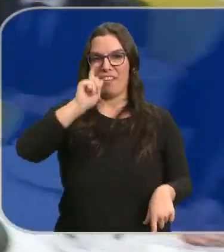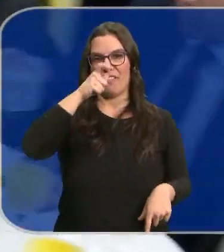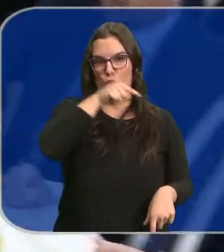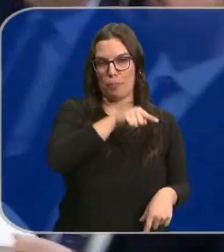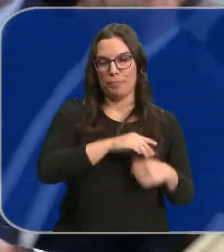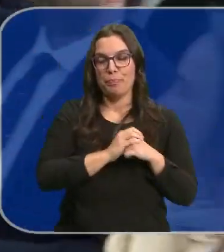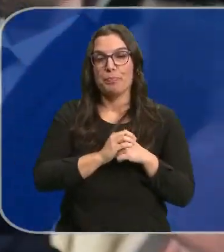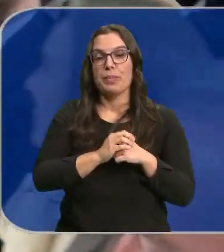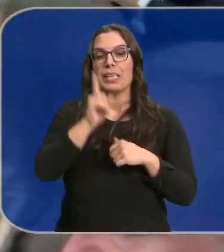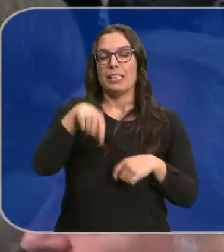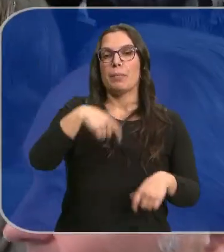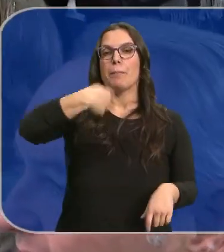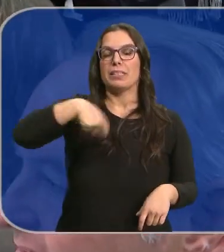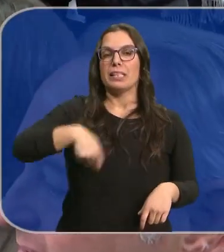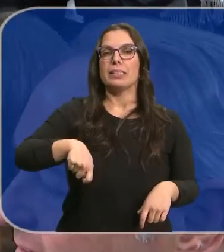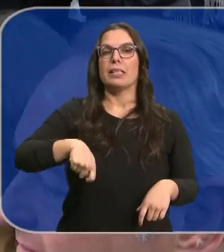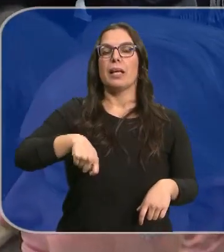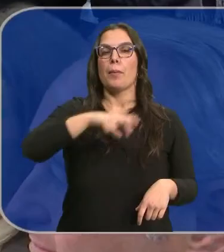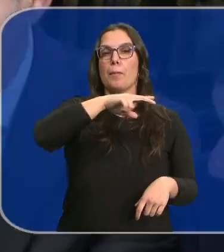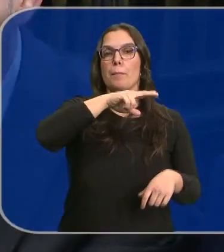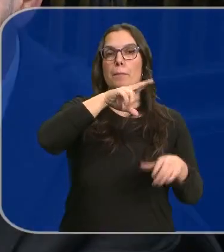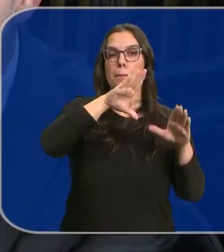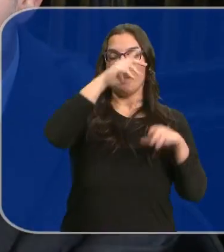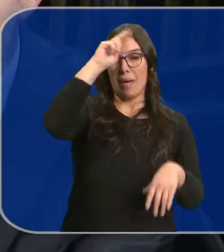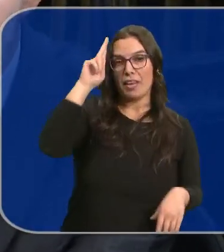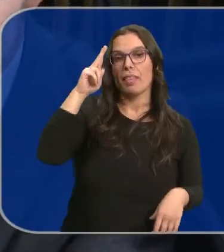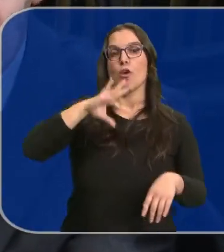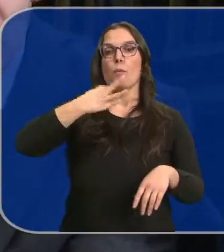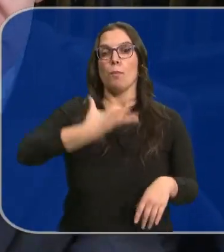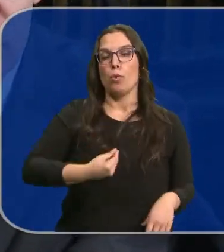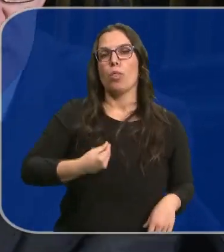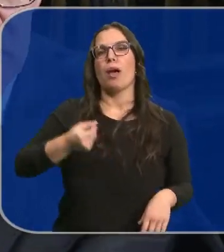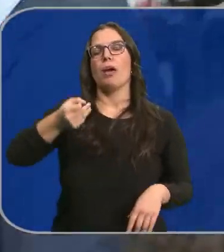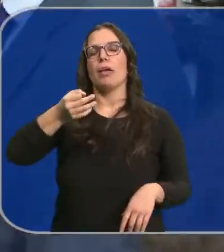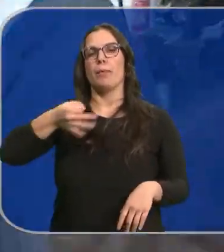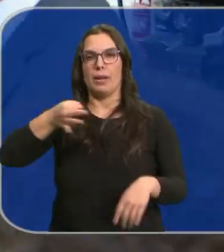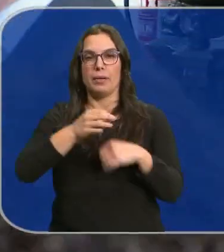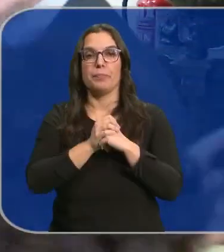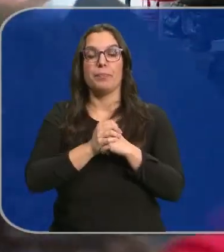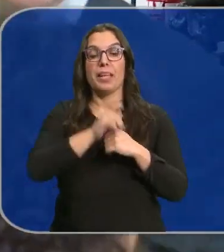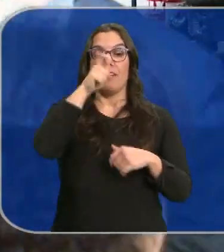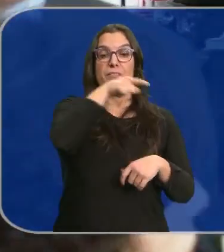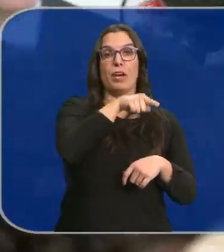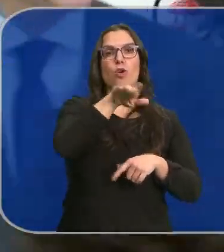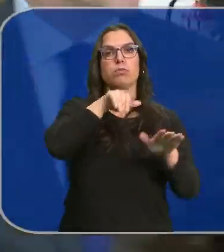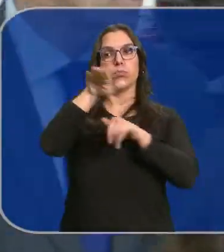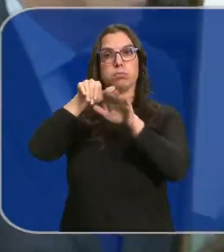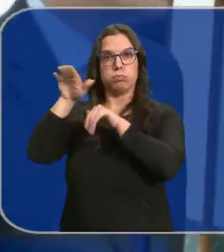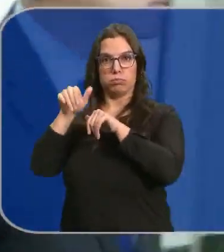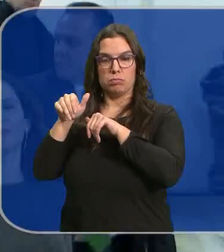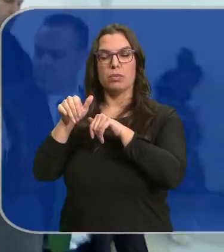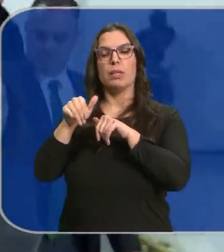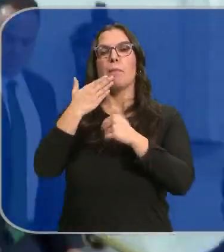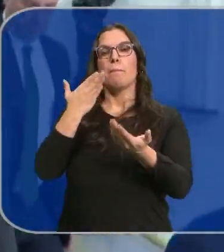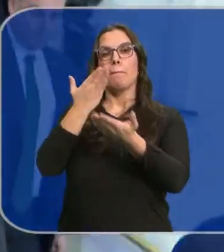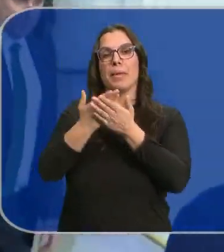Núñez Feijóo, y los presidentes de Madrid, Murcia y el presidente del PP de Valencia. Feijóo habría pedido a sus direcciones regionales